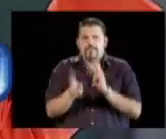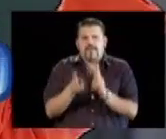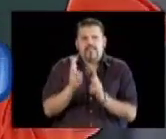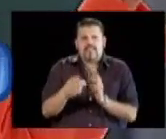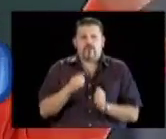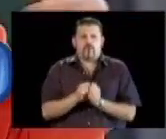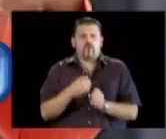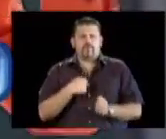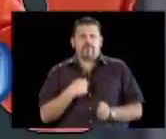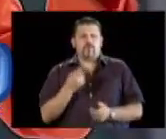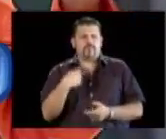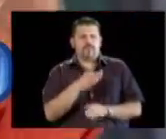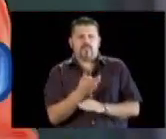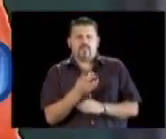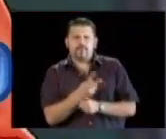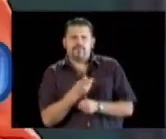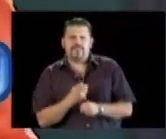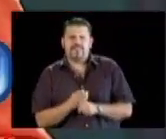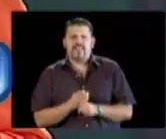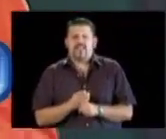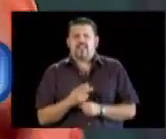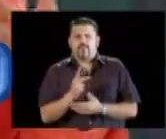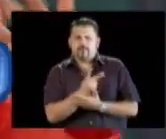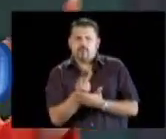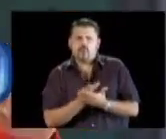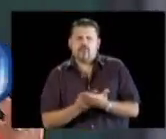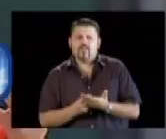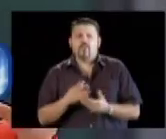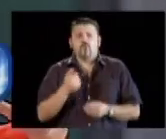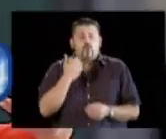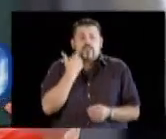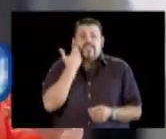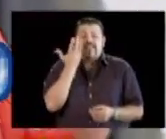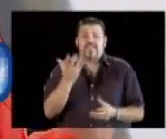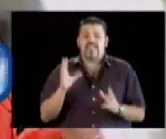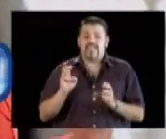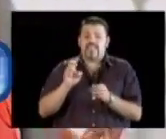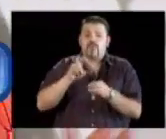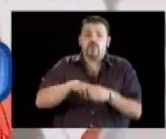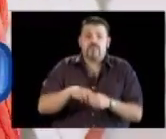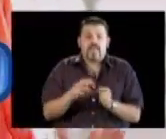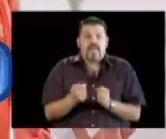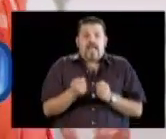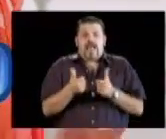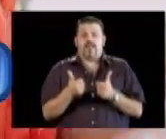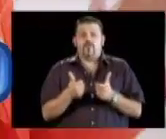proyecto de Educar en Ciudad Juárez. Y no, quería introducirme a